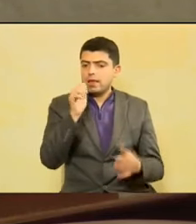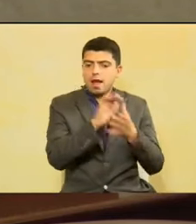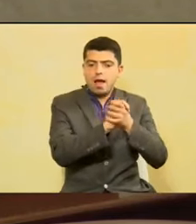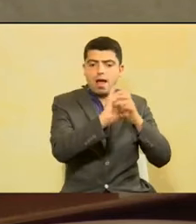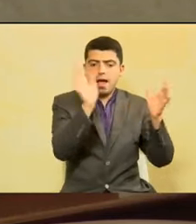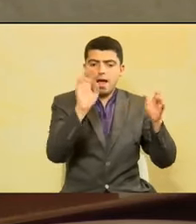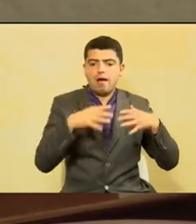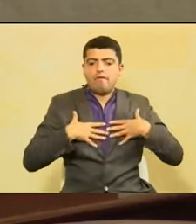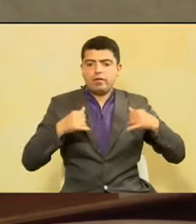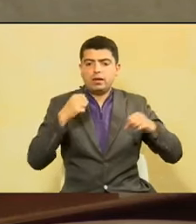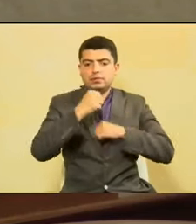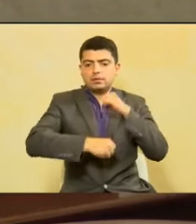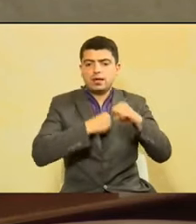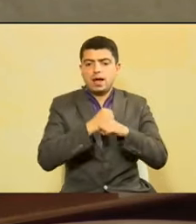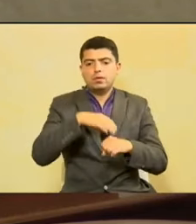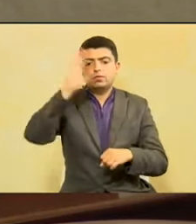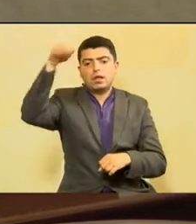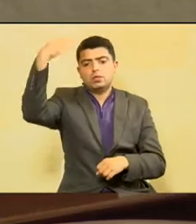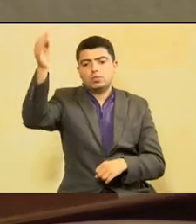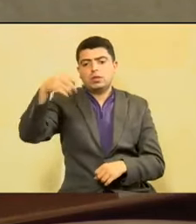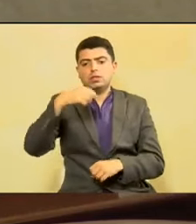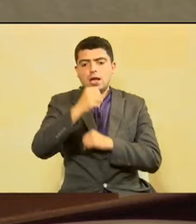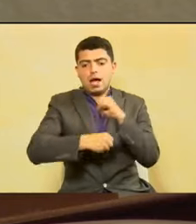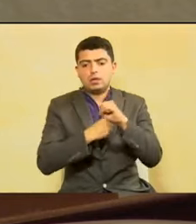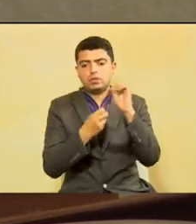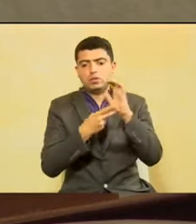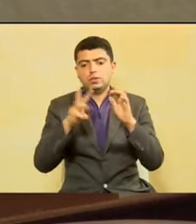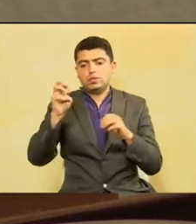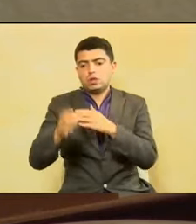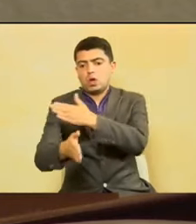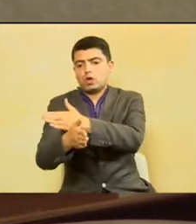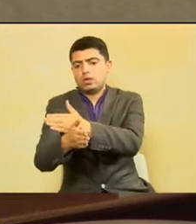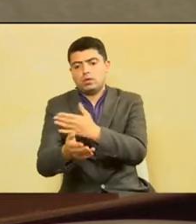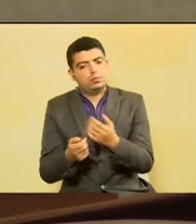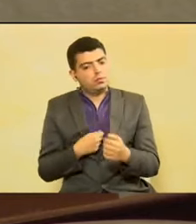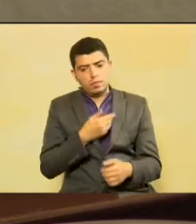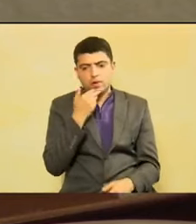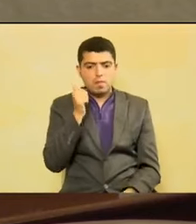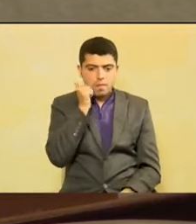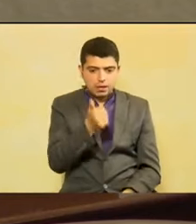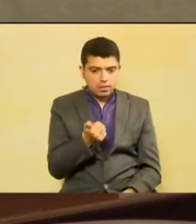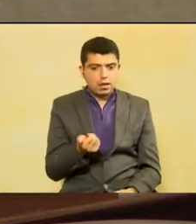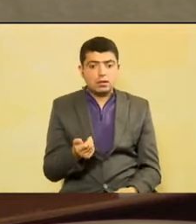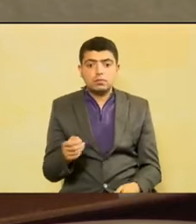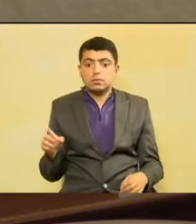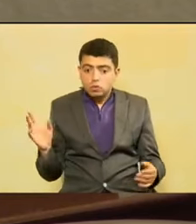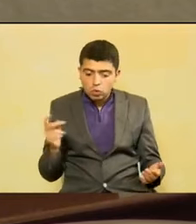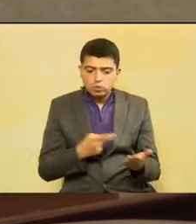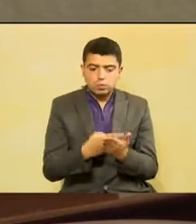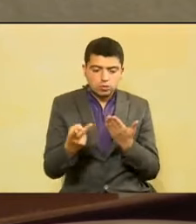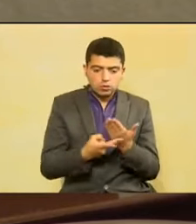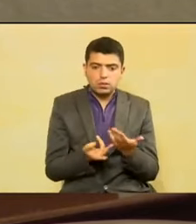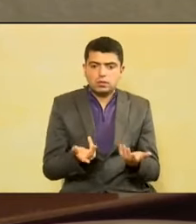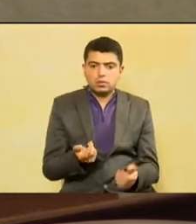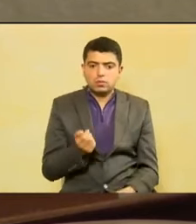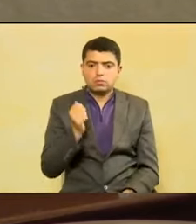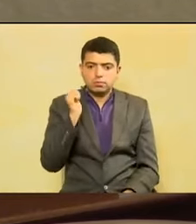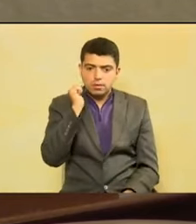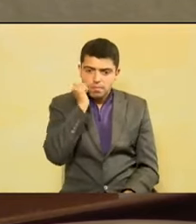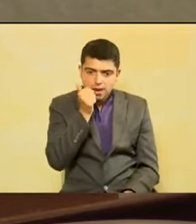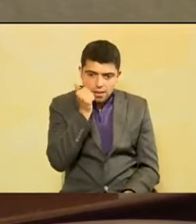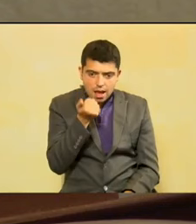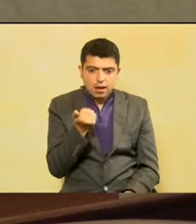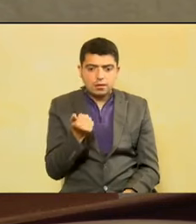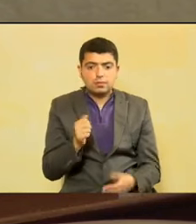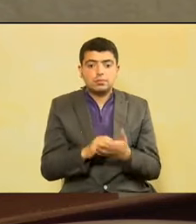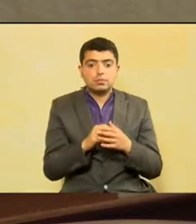necesito que ese proyecto no se nos hunda y ese proyecto no tiene discusión de nadie todo el mundo quiere sacarlo pero me lo están subiendo